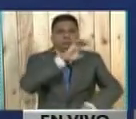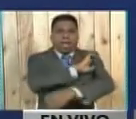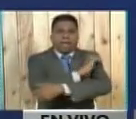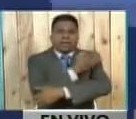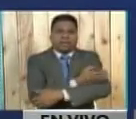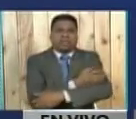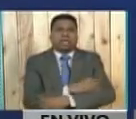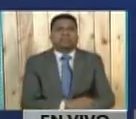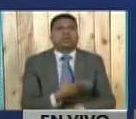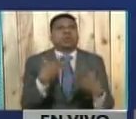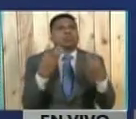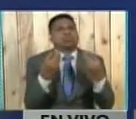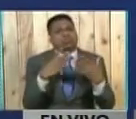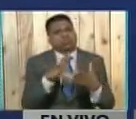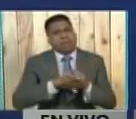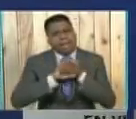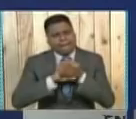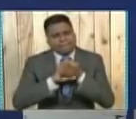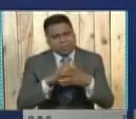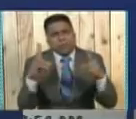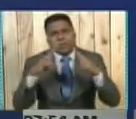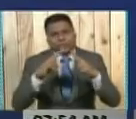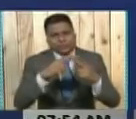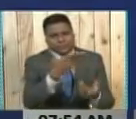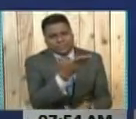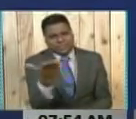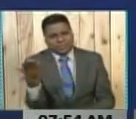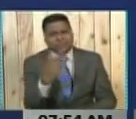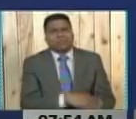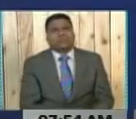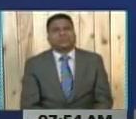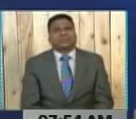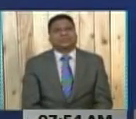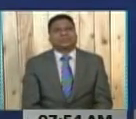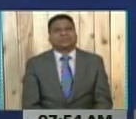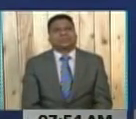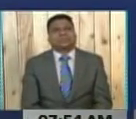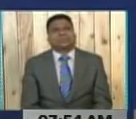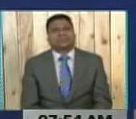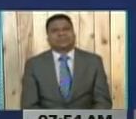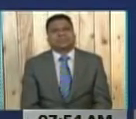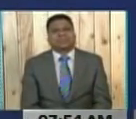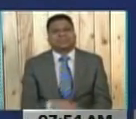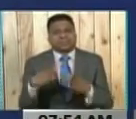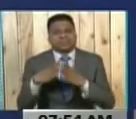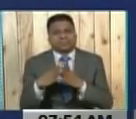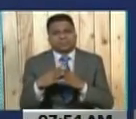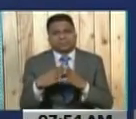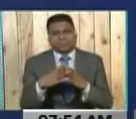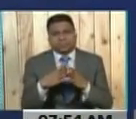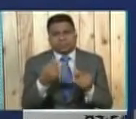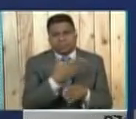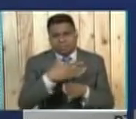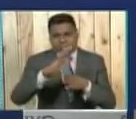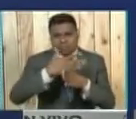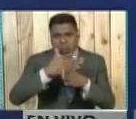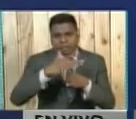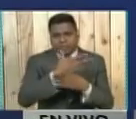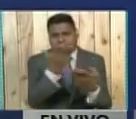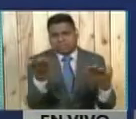junto a tantos amigos conocidos, socios de la Organización de Países Exportadores